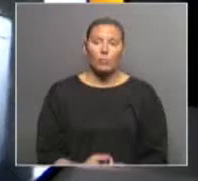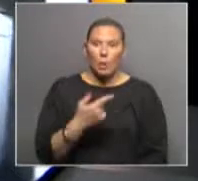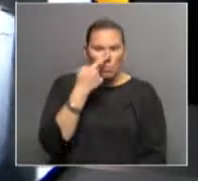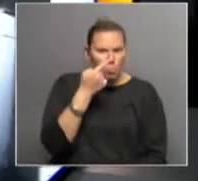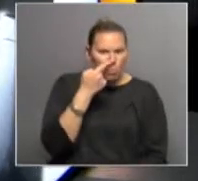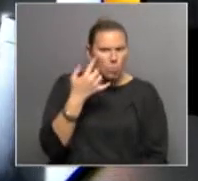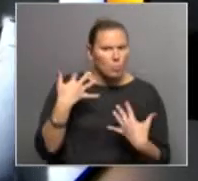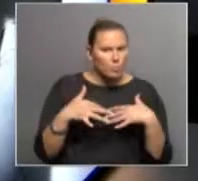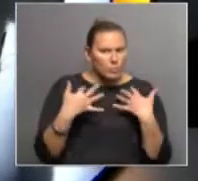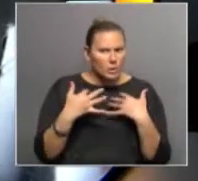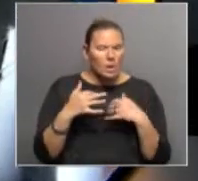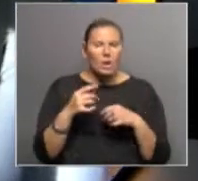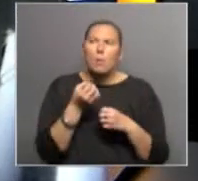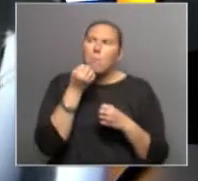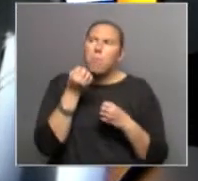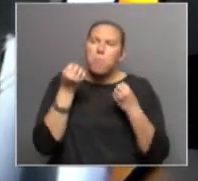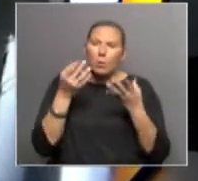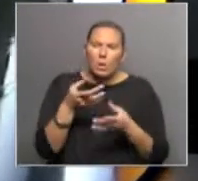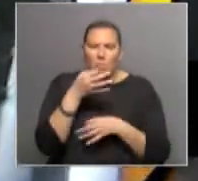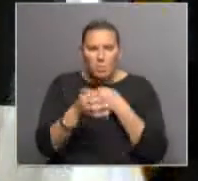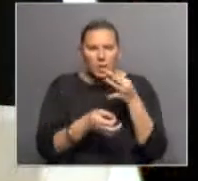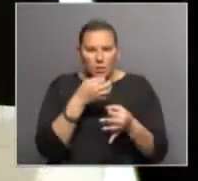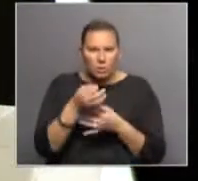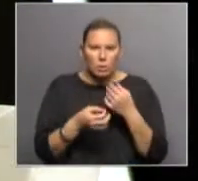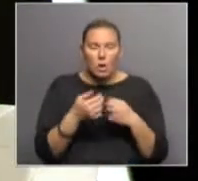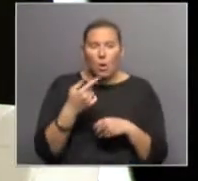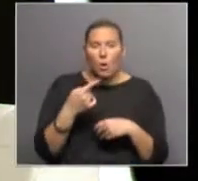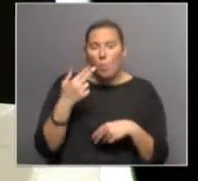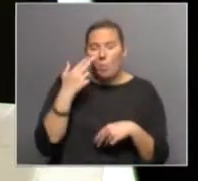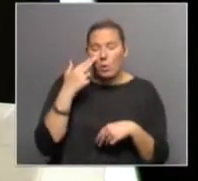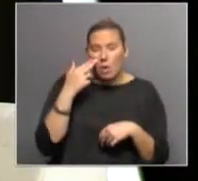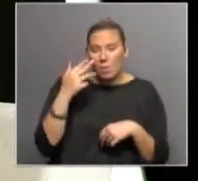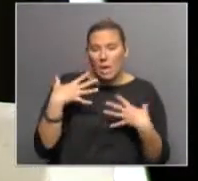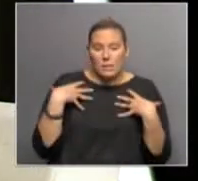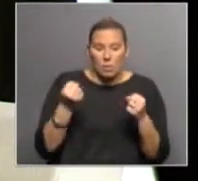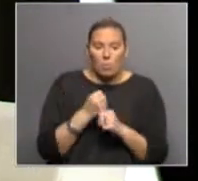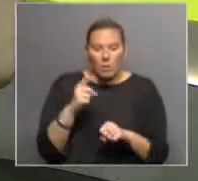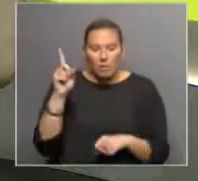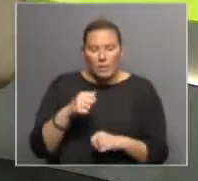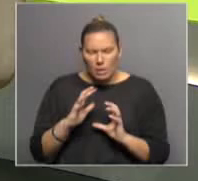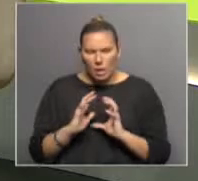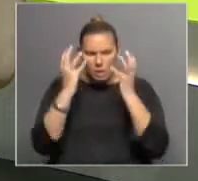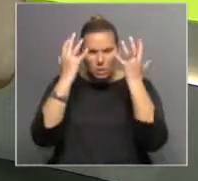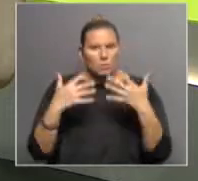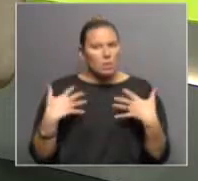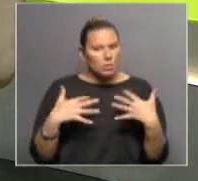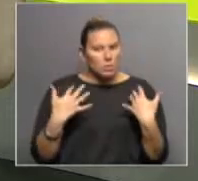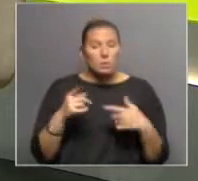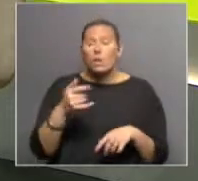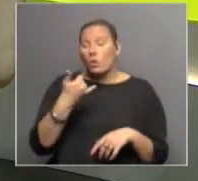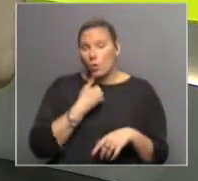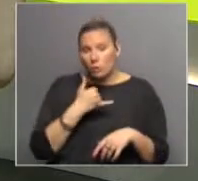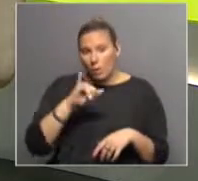Interesante esto del tema de las razones, ¿no?, médicas, ¿no?, los trastornos de salud que pueden generar esa agresividad. Sí, nos contaba